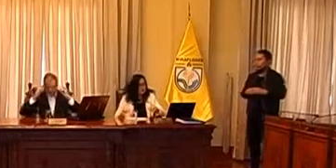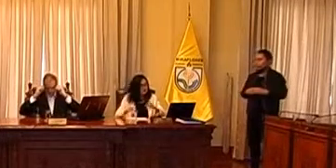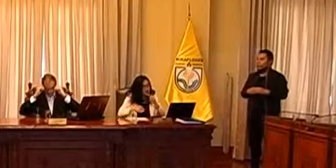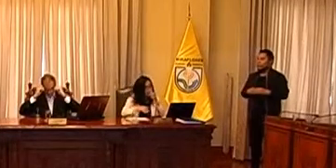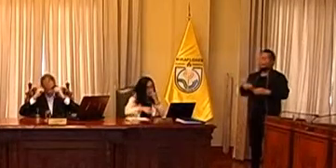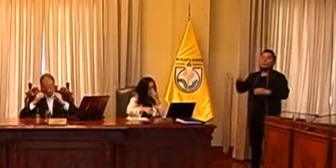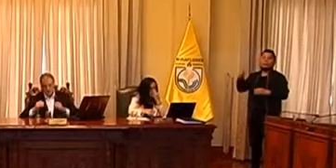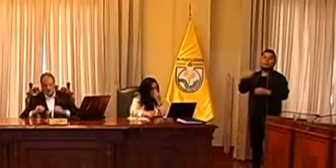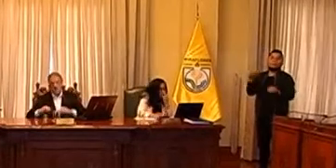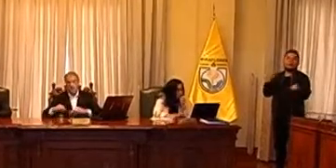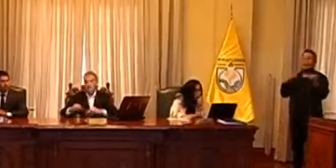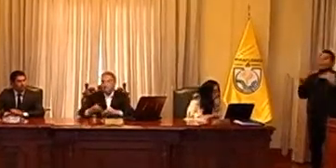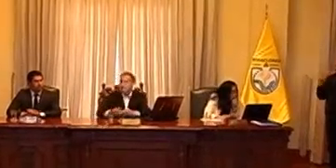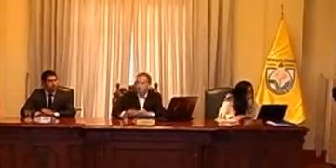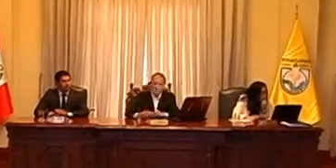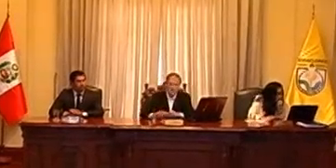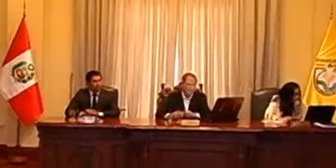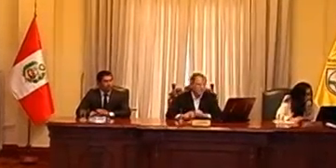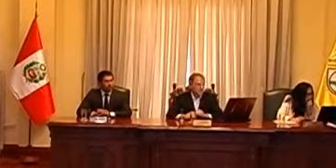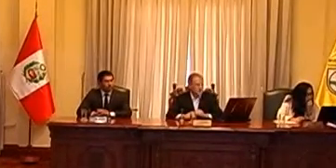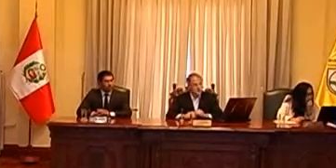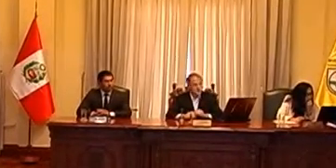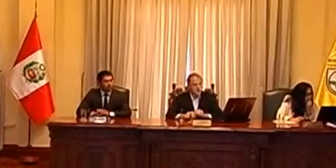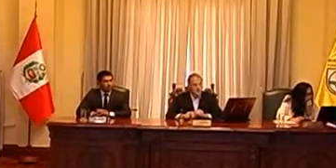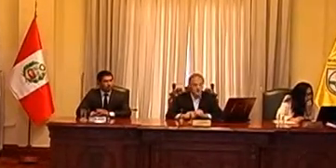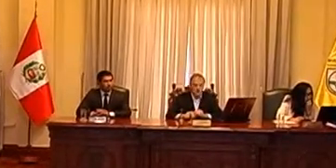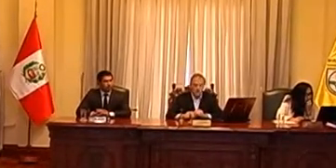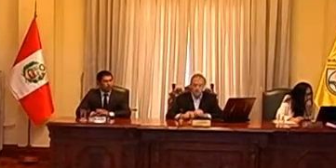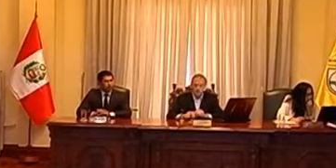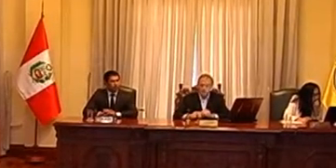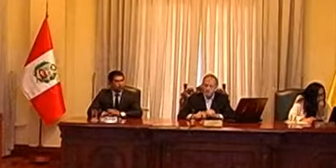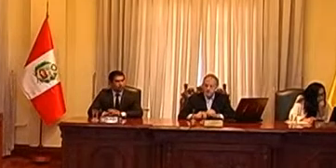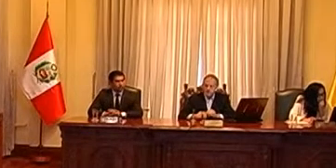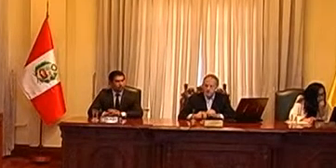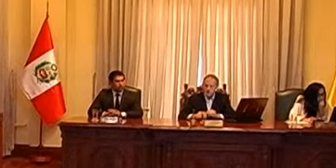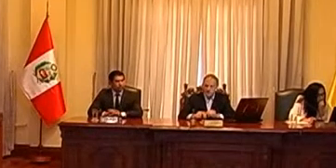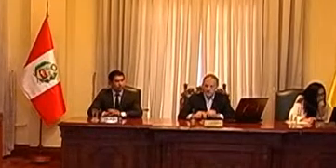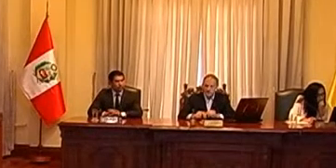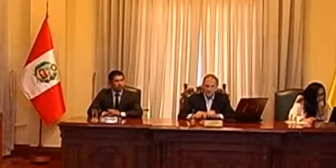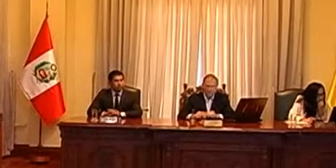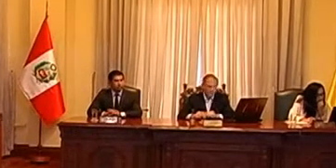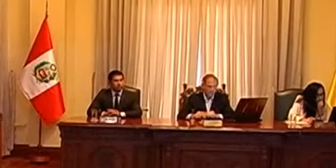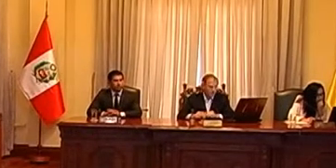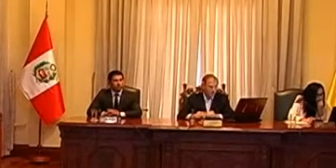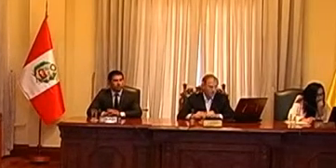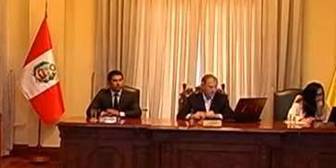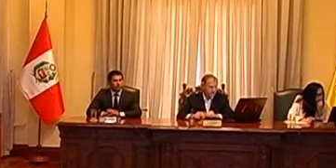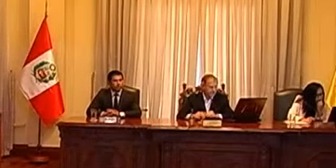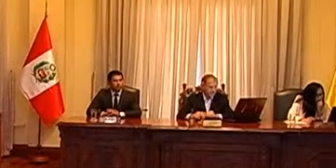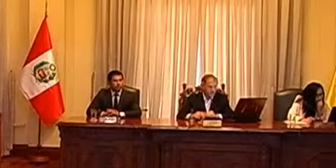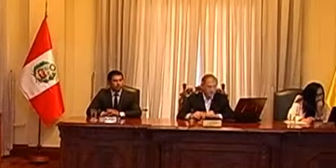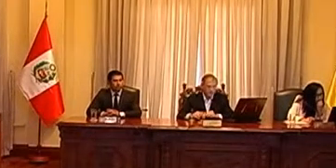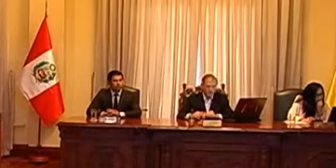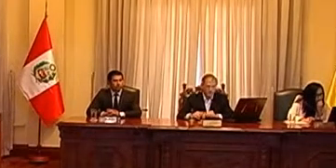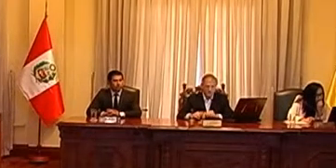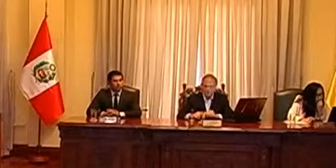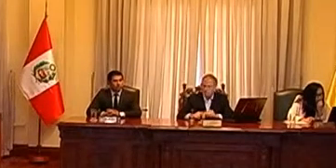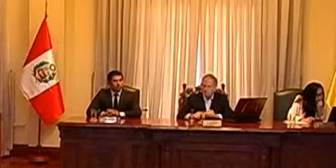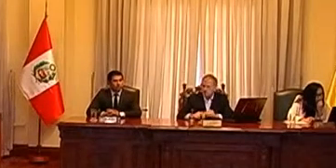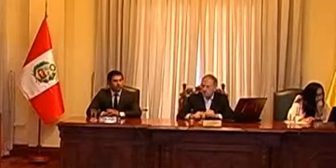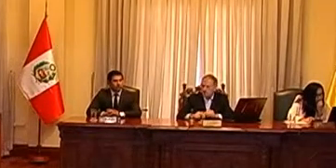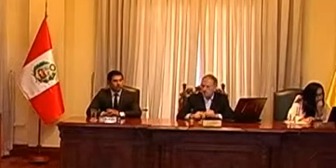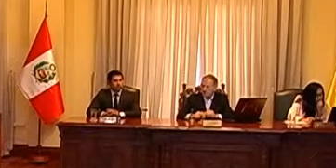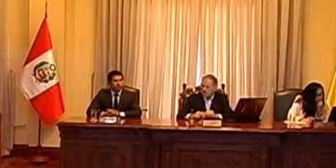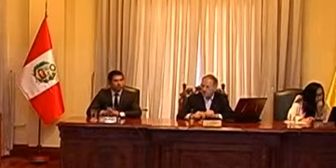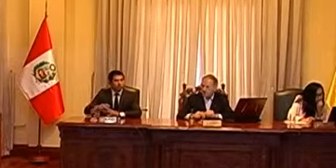debate. No teniendo debate, procederemos al voto. Aquellos que estén a favor de aprobar esta solicitud, si no se